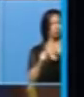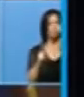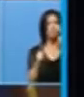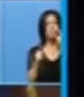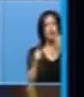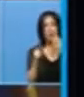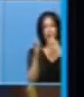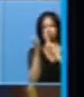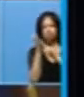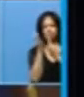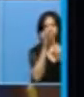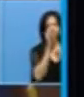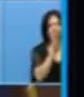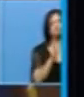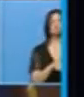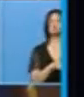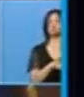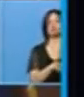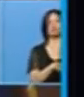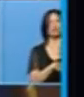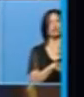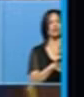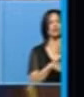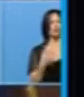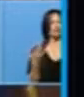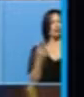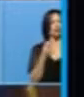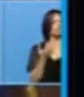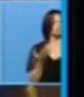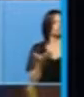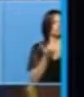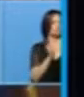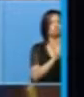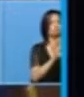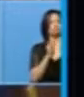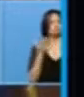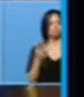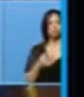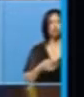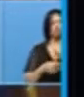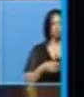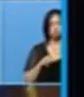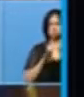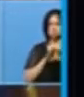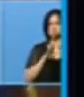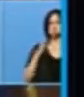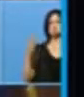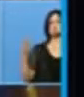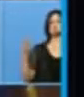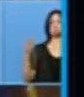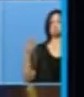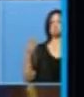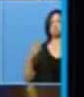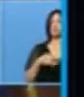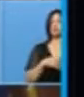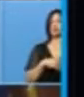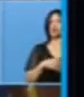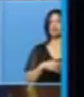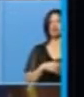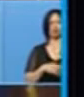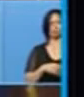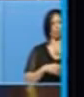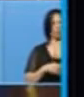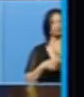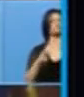Bueno, usted sabe que después que de asumir un cargo dentro del gobierno, los políticos se ponen difíciles con la comunicación. Mira, quiero agradecer